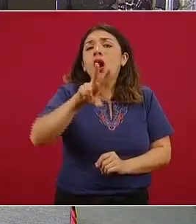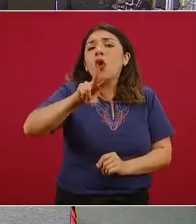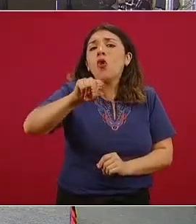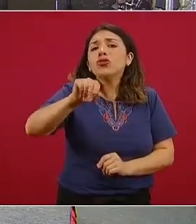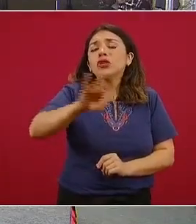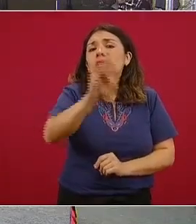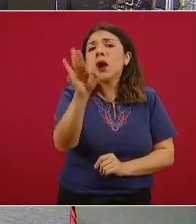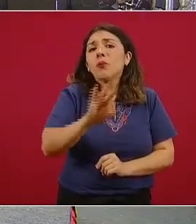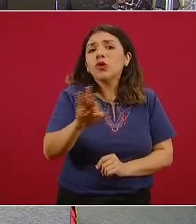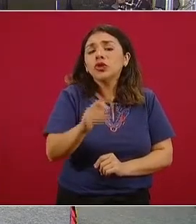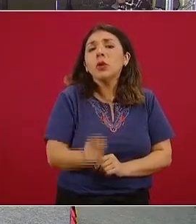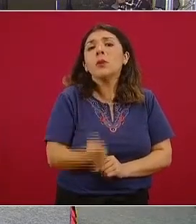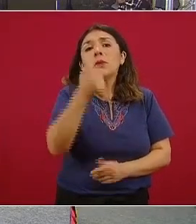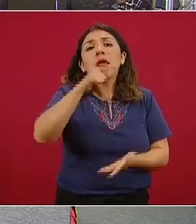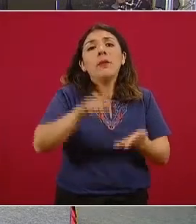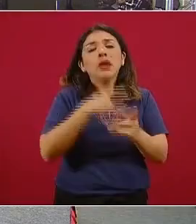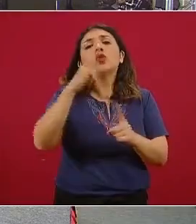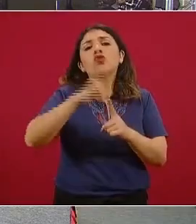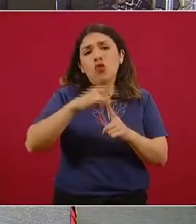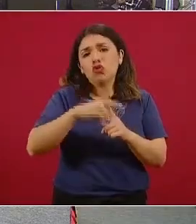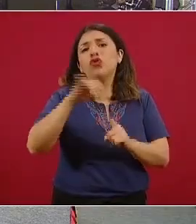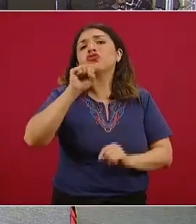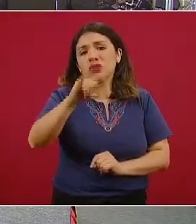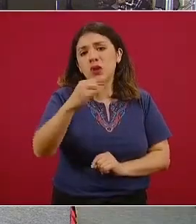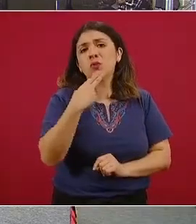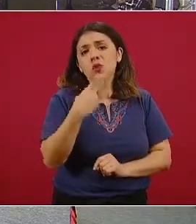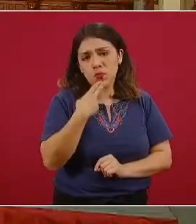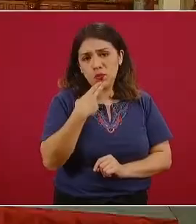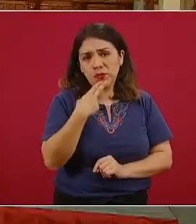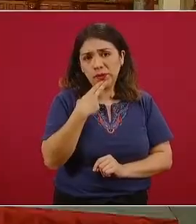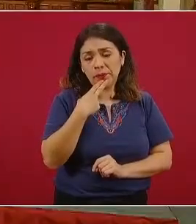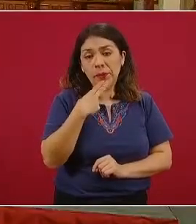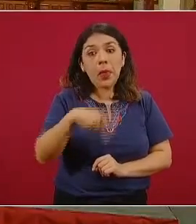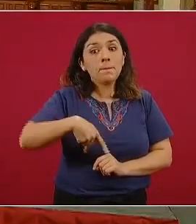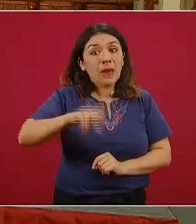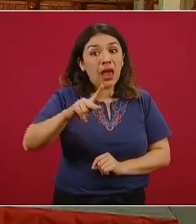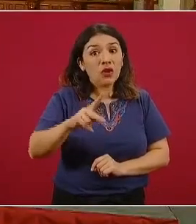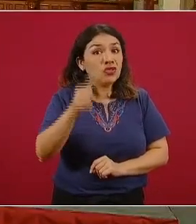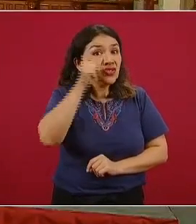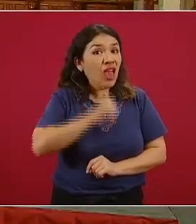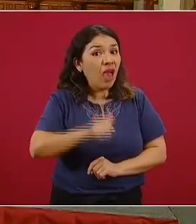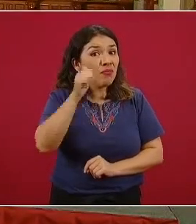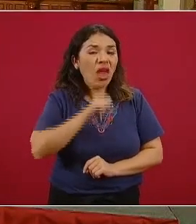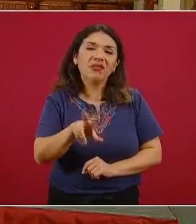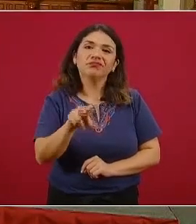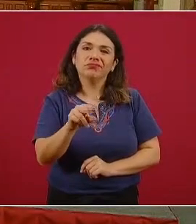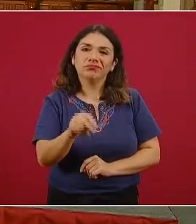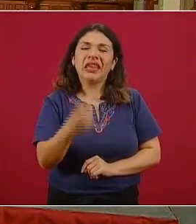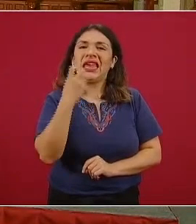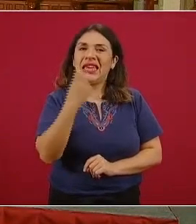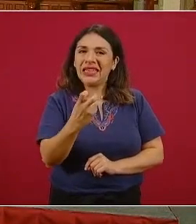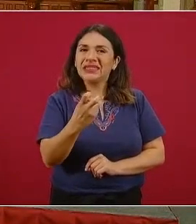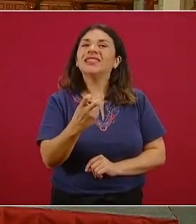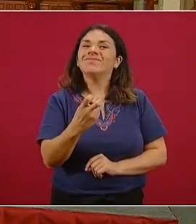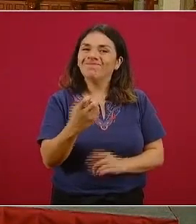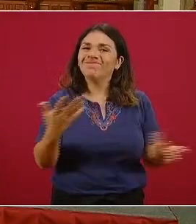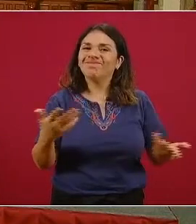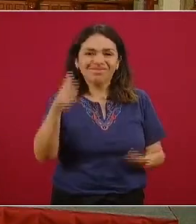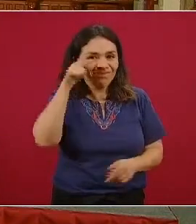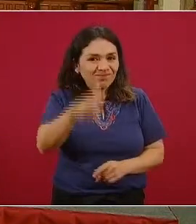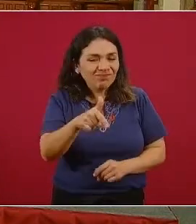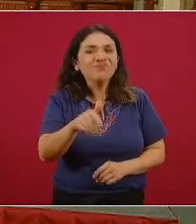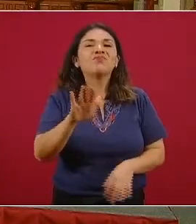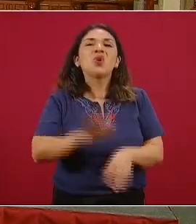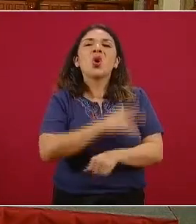80% en su primera práctica sexual un condón, pero no lo utilizan siempre. Eso es una de las